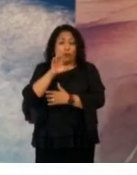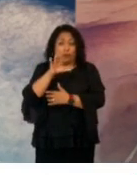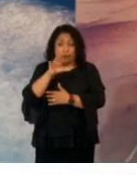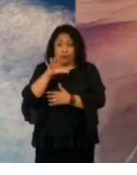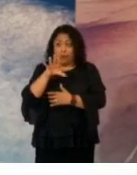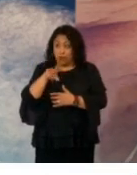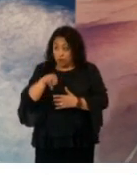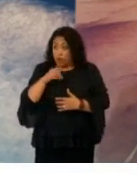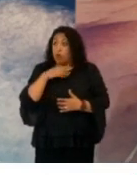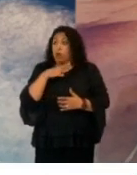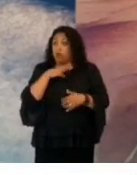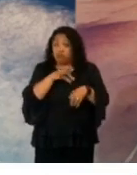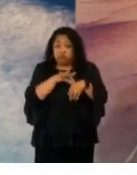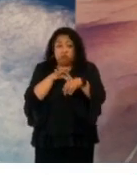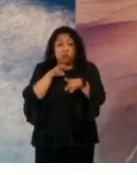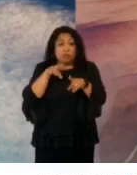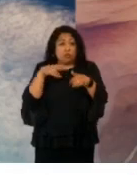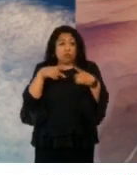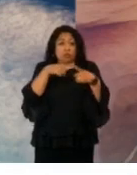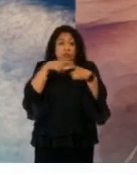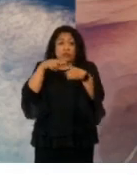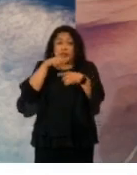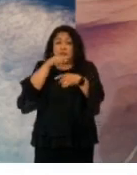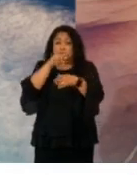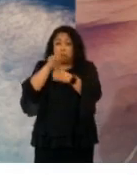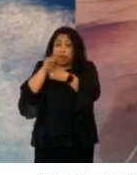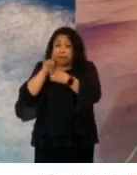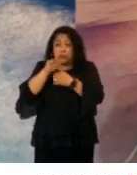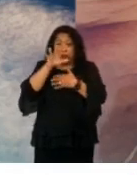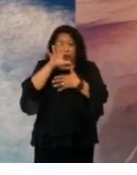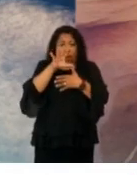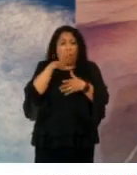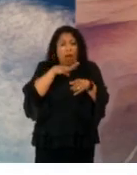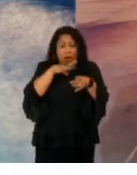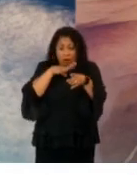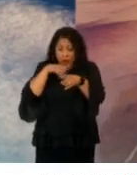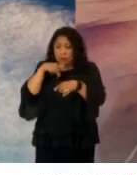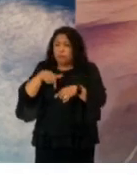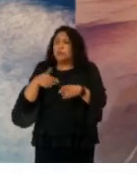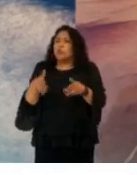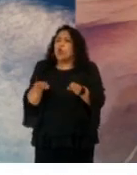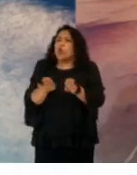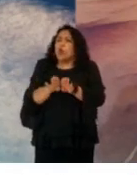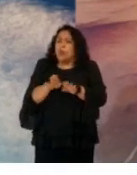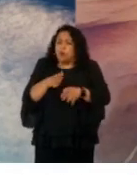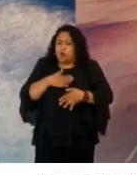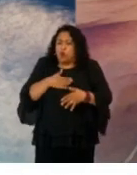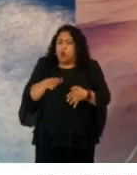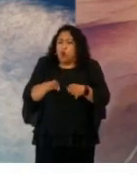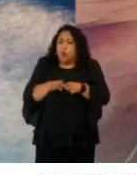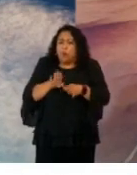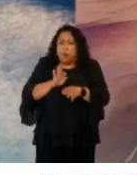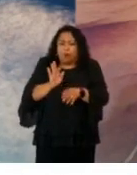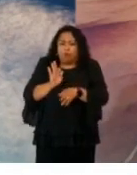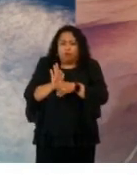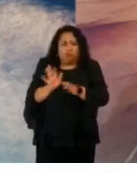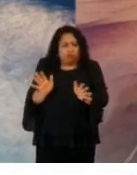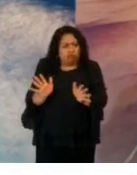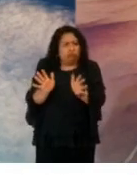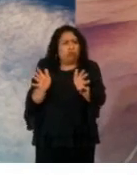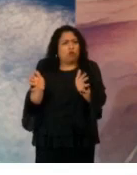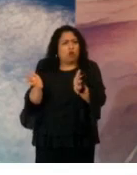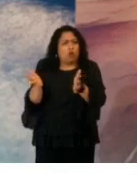justamente habemos realidades y perspectivas de distintos países del continente. ¿Cómo le hacemos para potenciar la colaboración